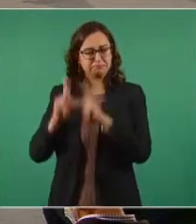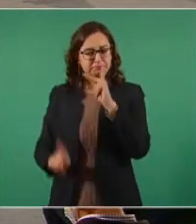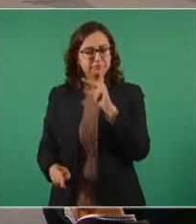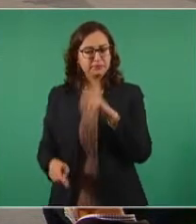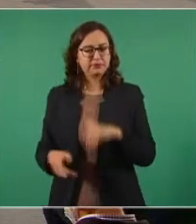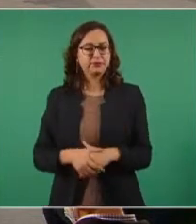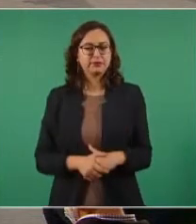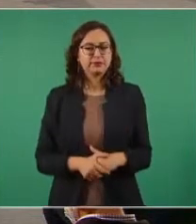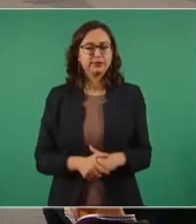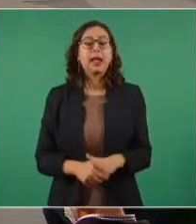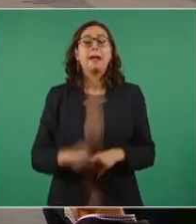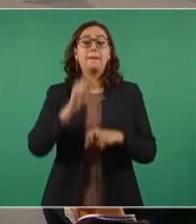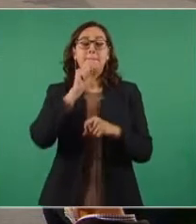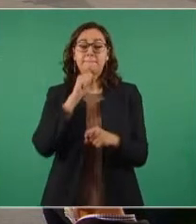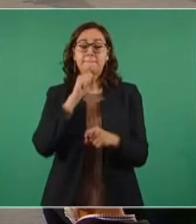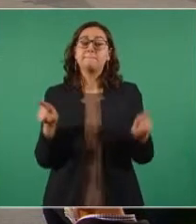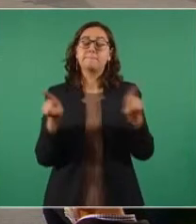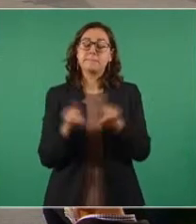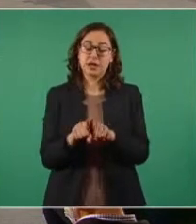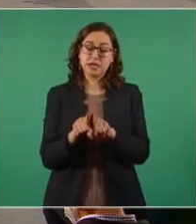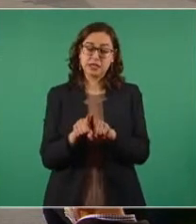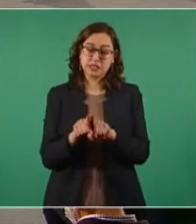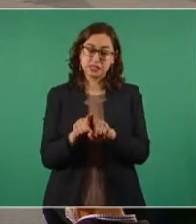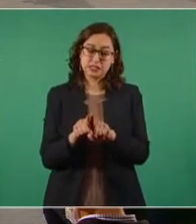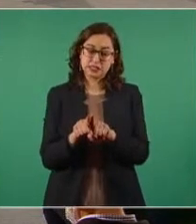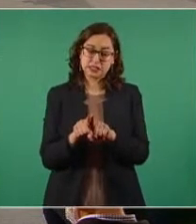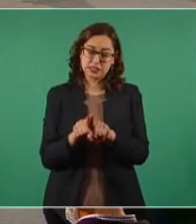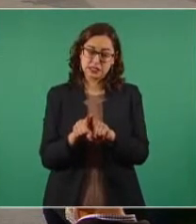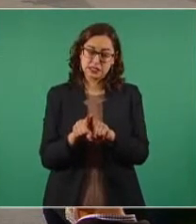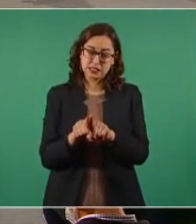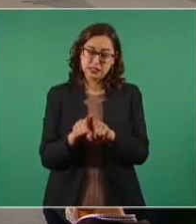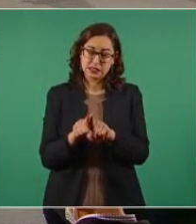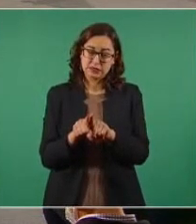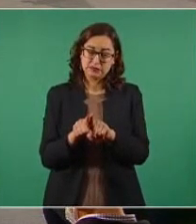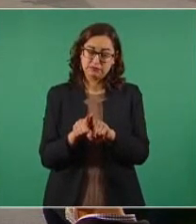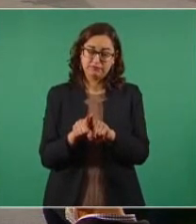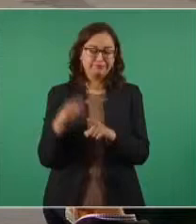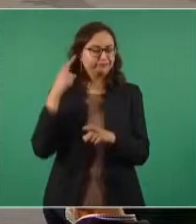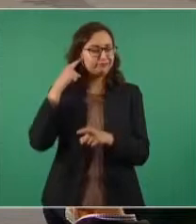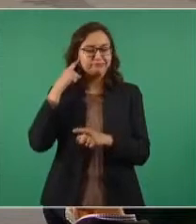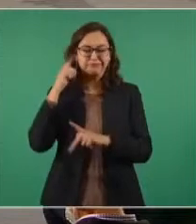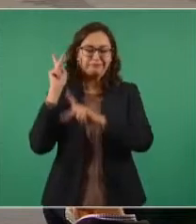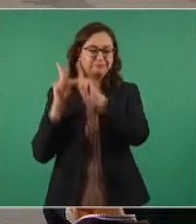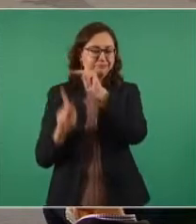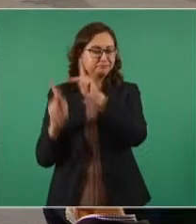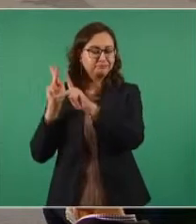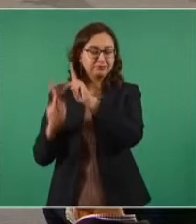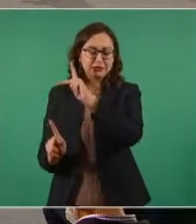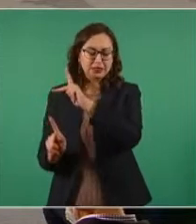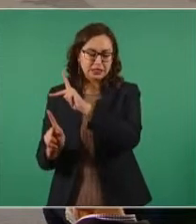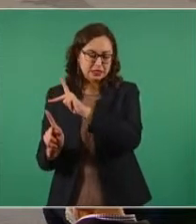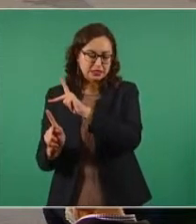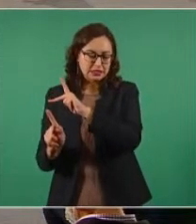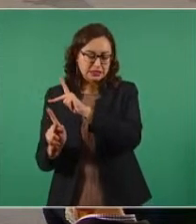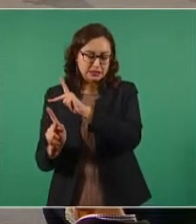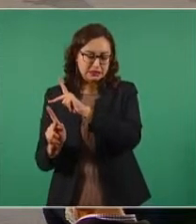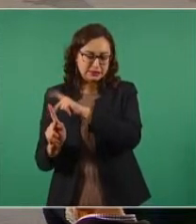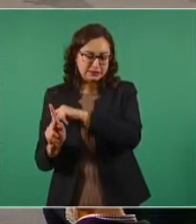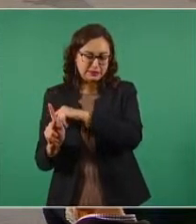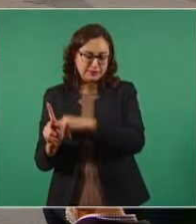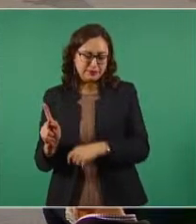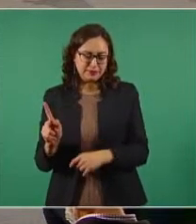también invitamos a tener completa fue el lalín ya una escuela está